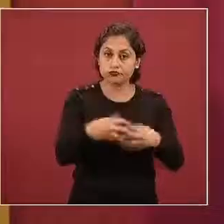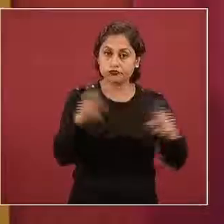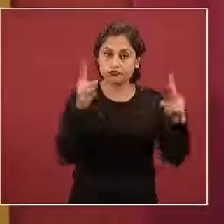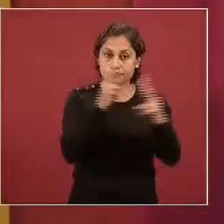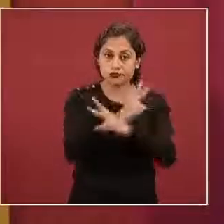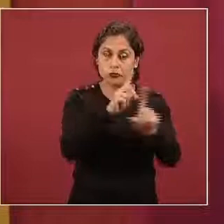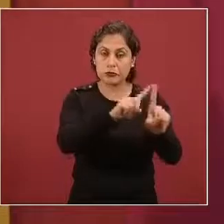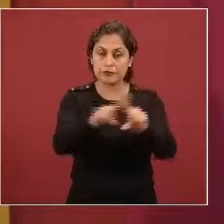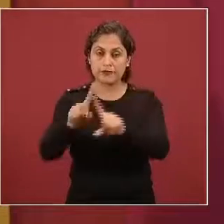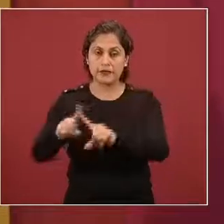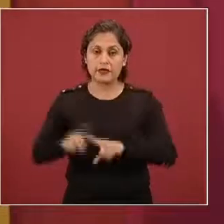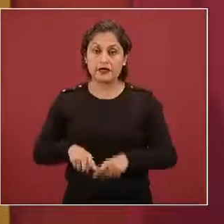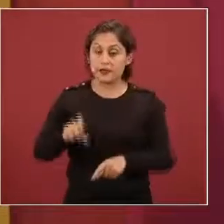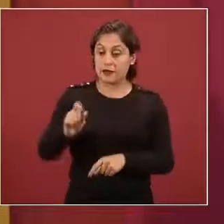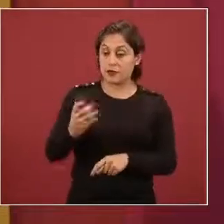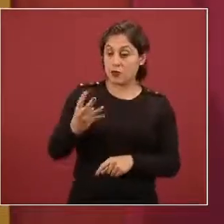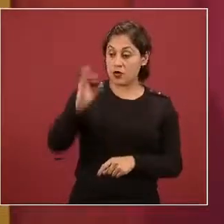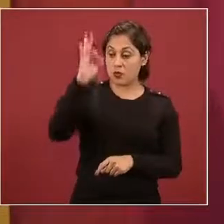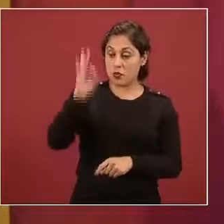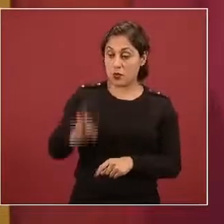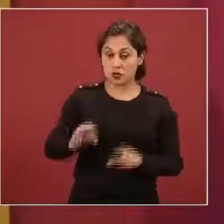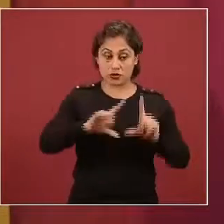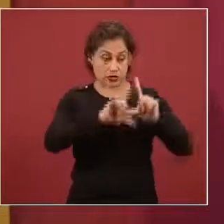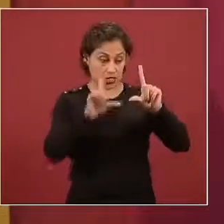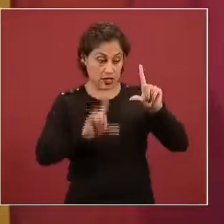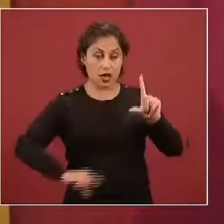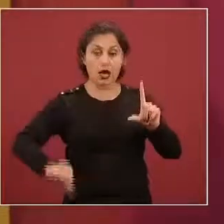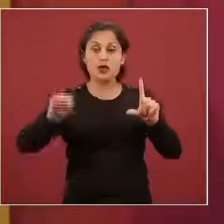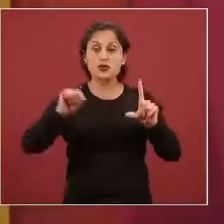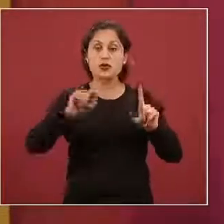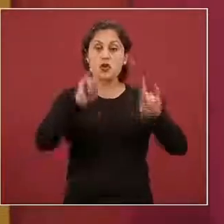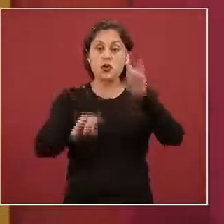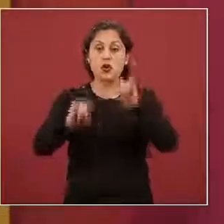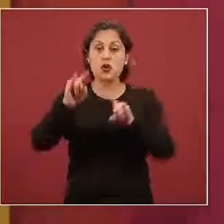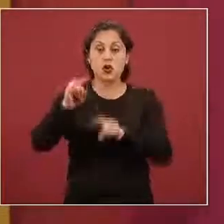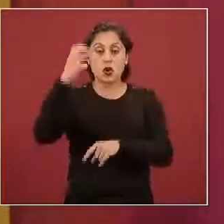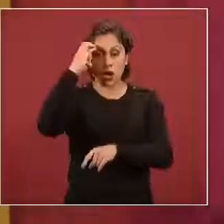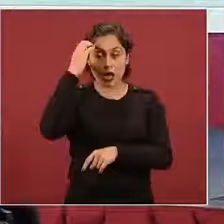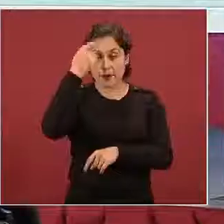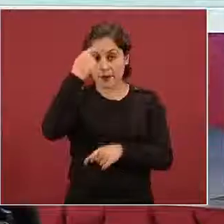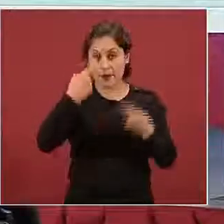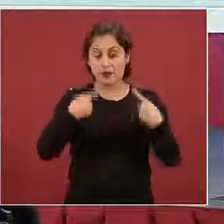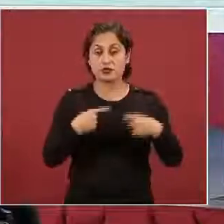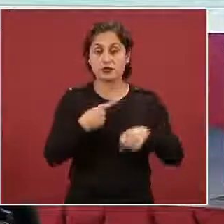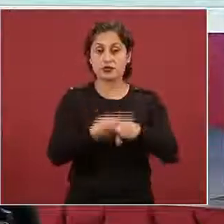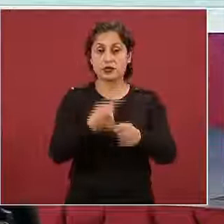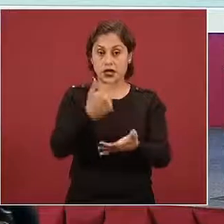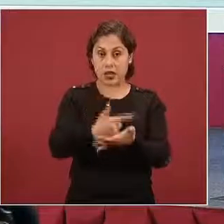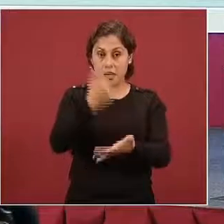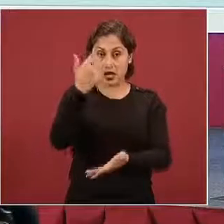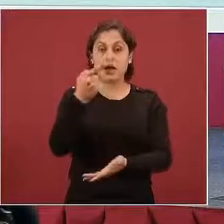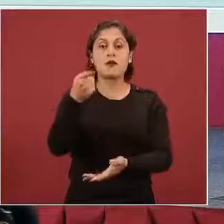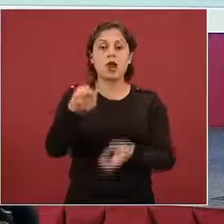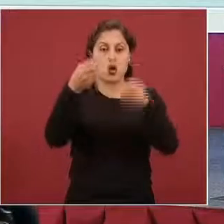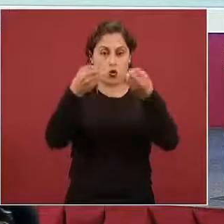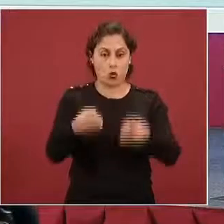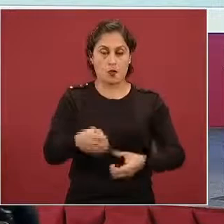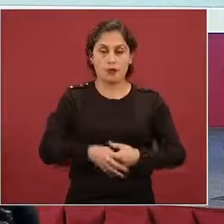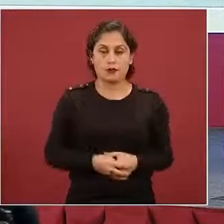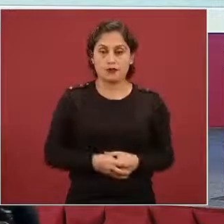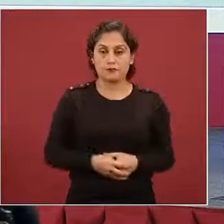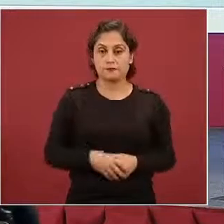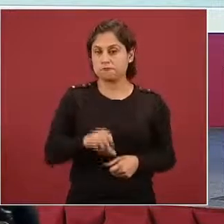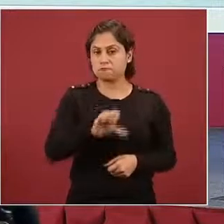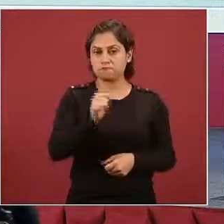las camas a nivel nacional están ocupadas, las camas para personas críticamente enfermas, y desde hace